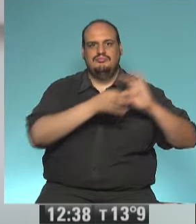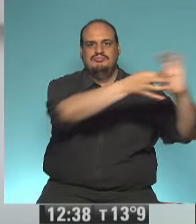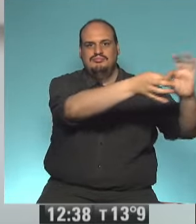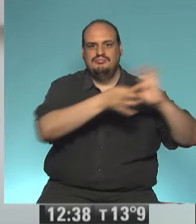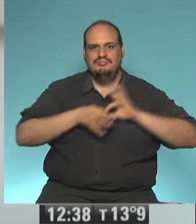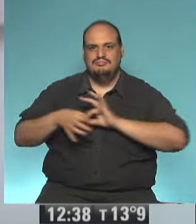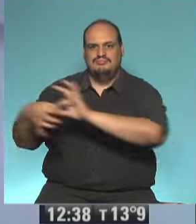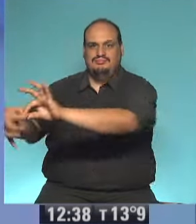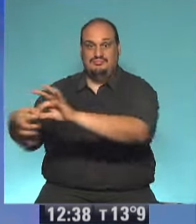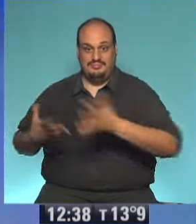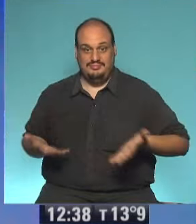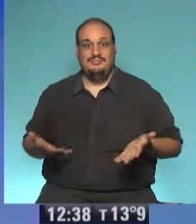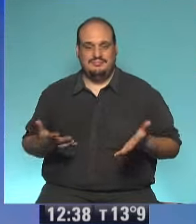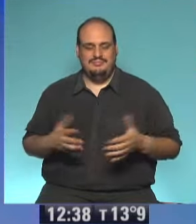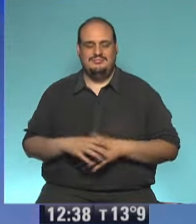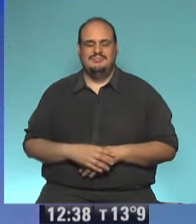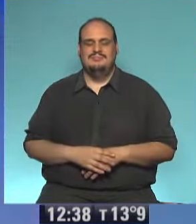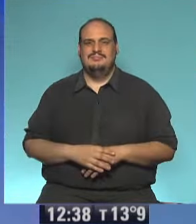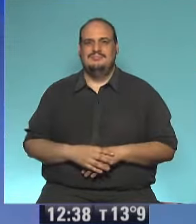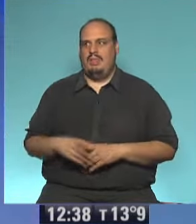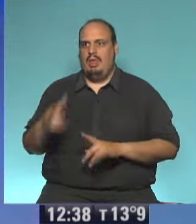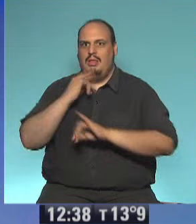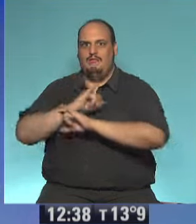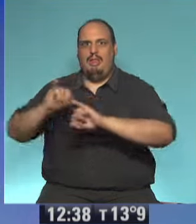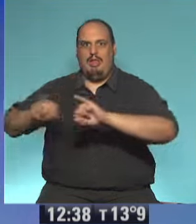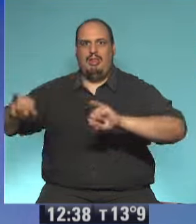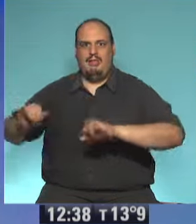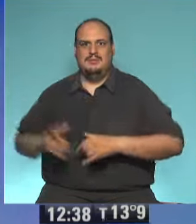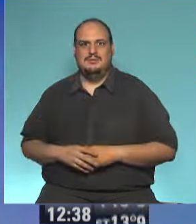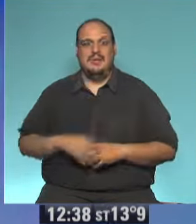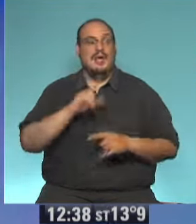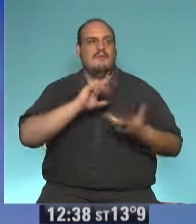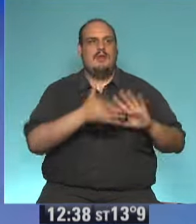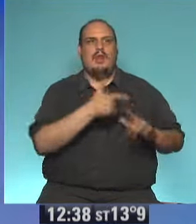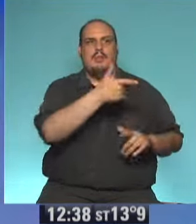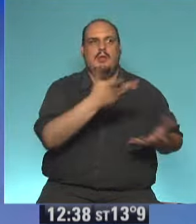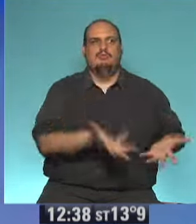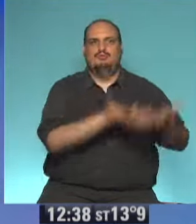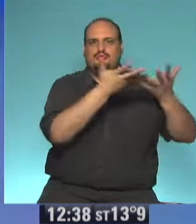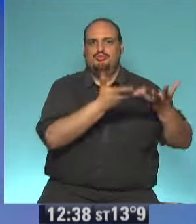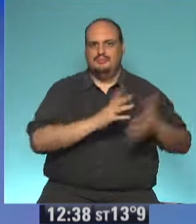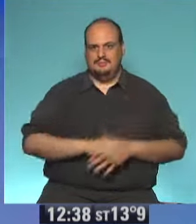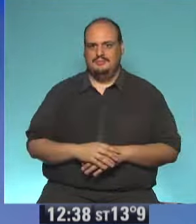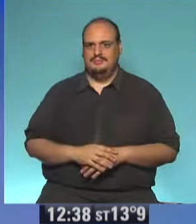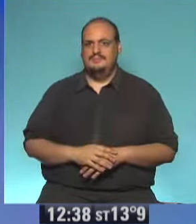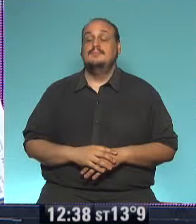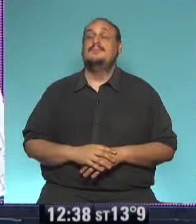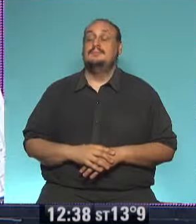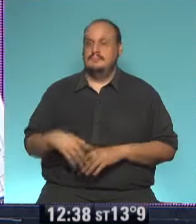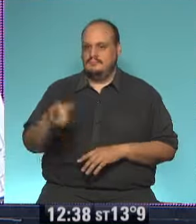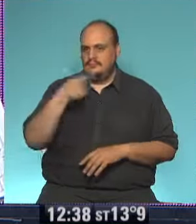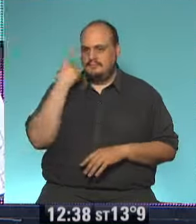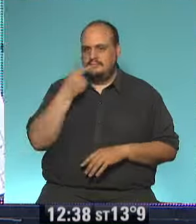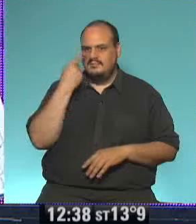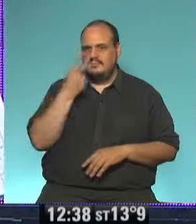y sean conocidos y fortalezca otras maneras, ¿no? Qué interesante esto de saber dónde, para